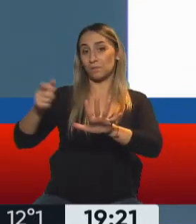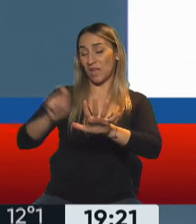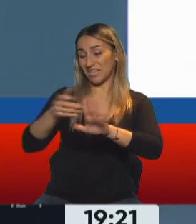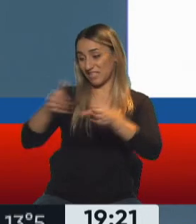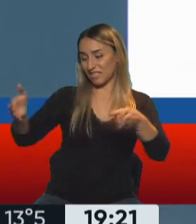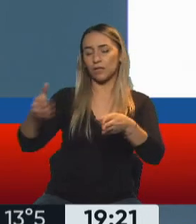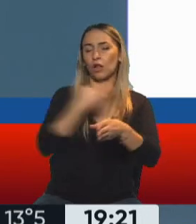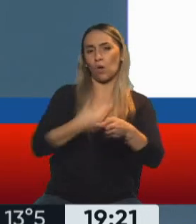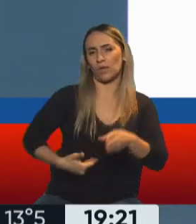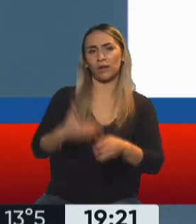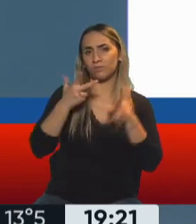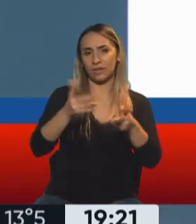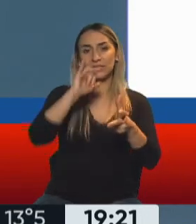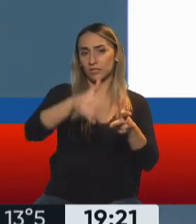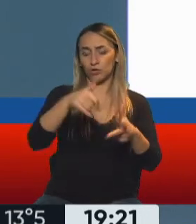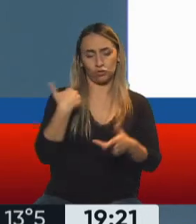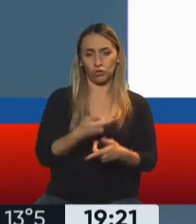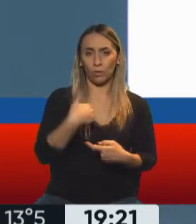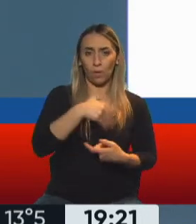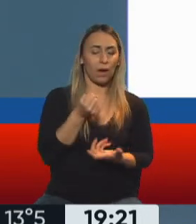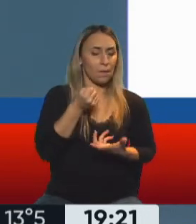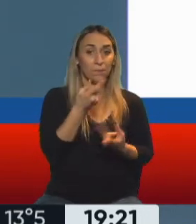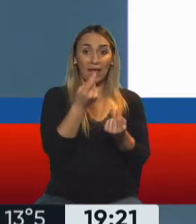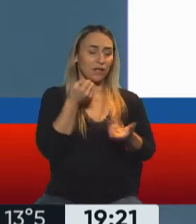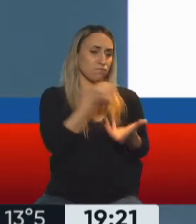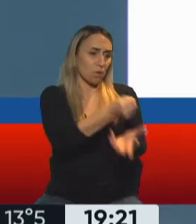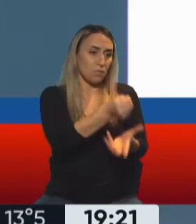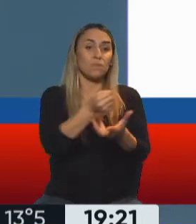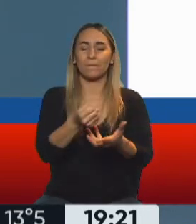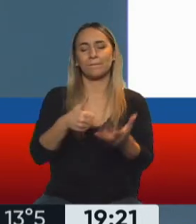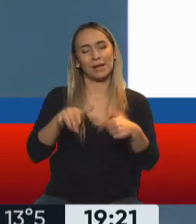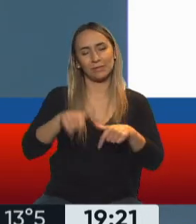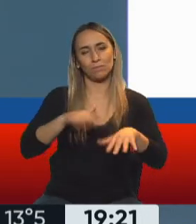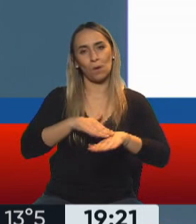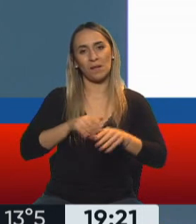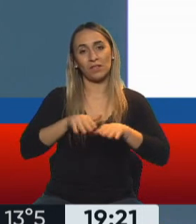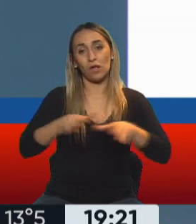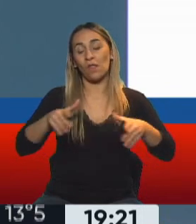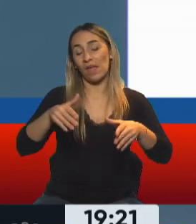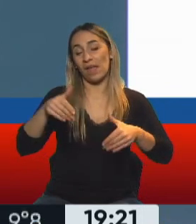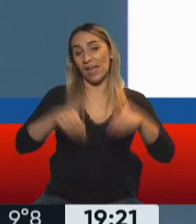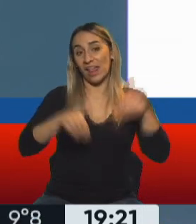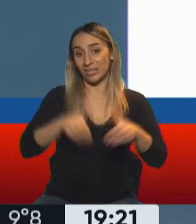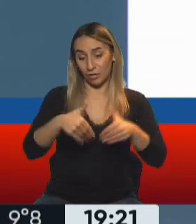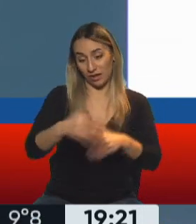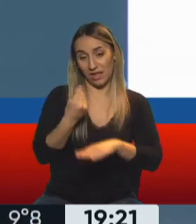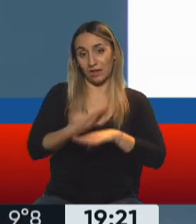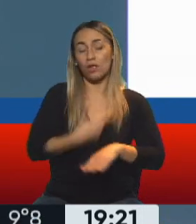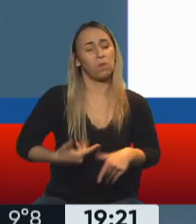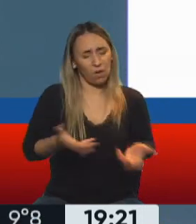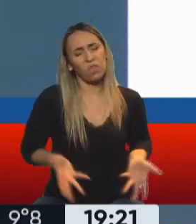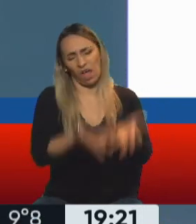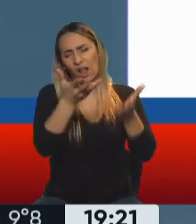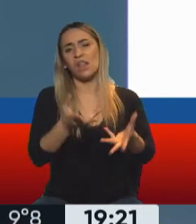vamos a inyectar más dinero en la calle, más en un plano electoral, y le dice, bueno, anda con el ajuste del gasto público, anda